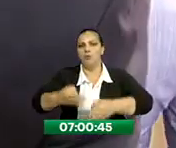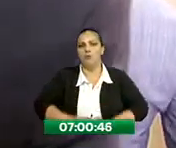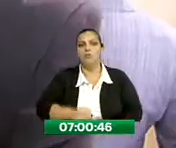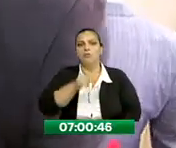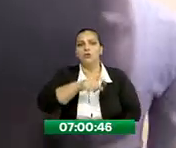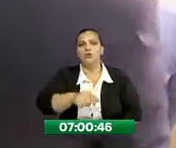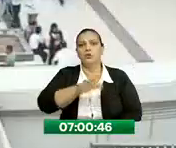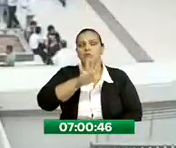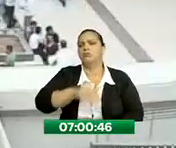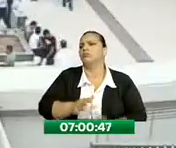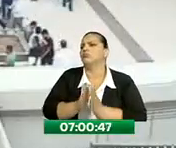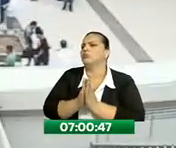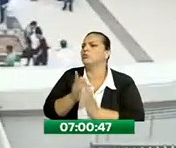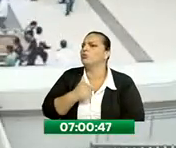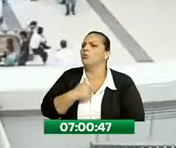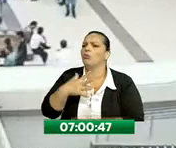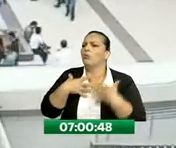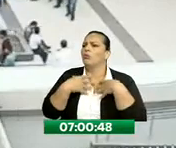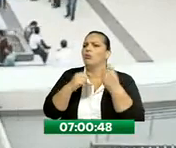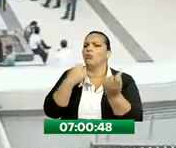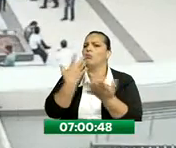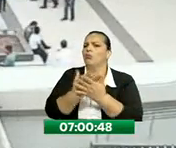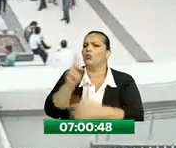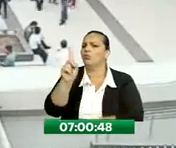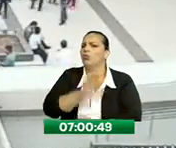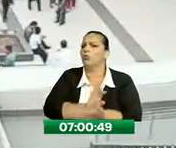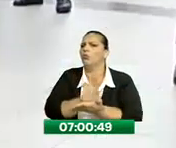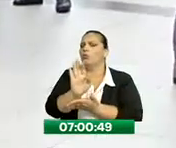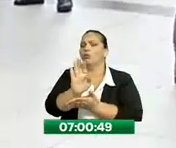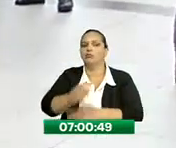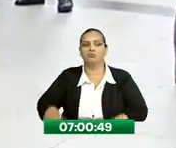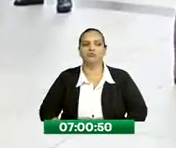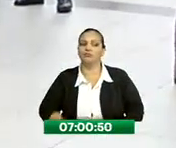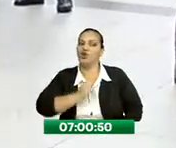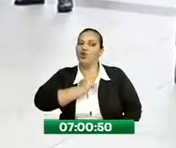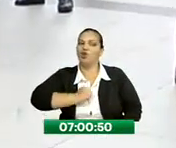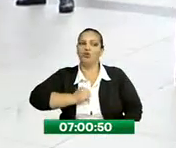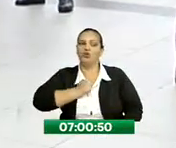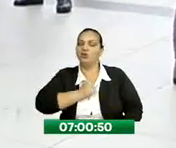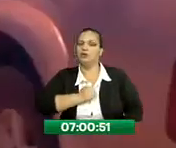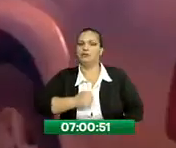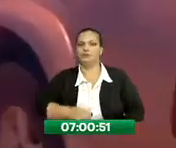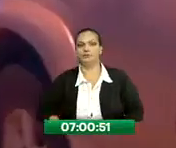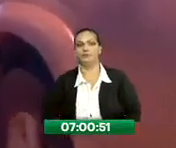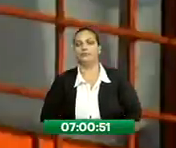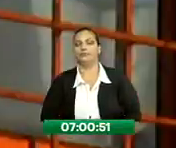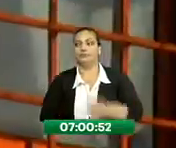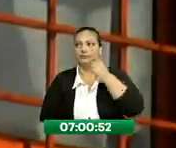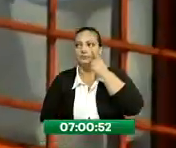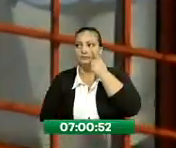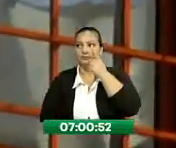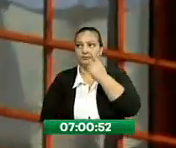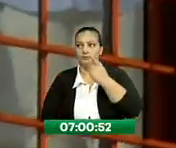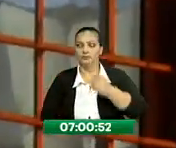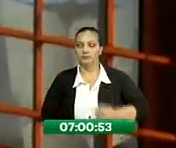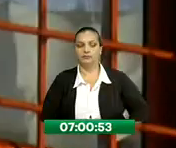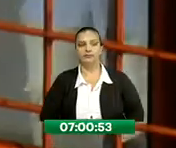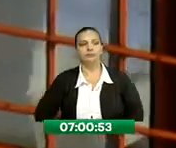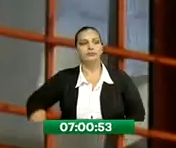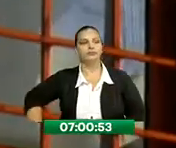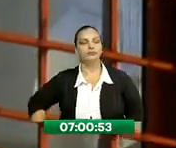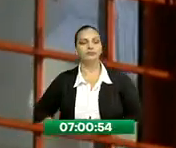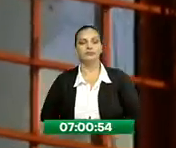Una amenaza de bomba puso en vilo a los abogados y familiares de 10 procesados en el caso Emperador por